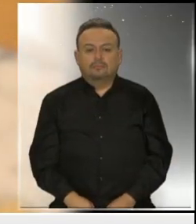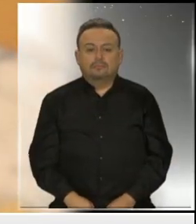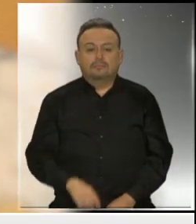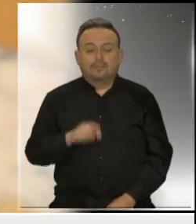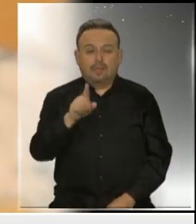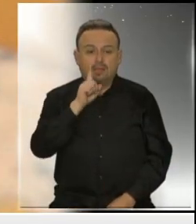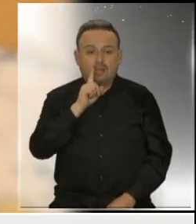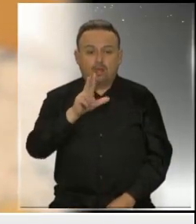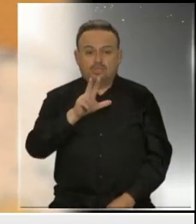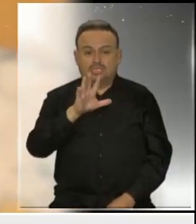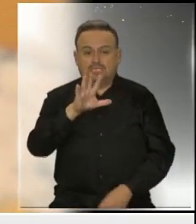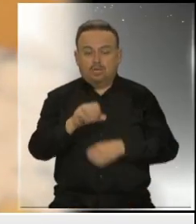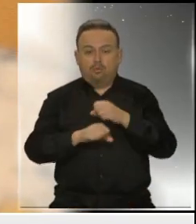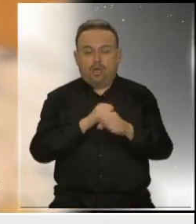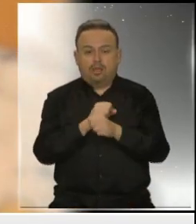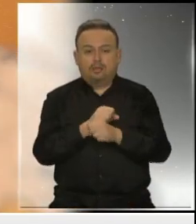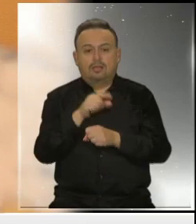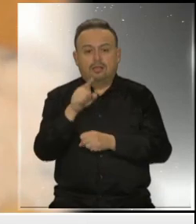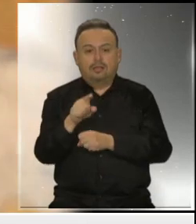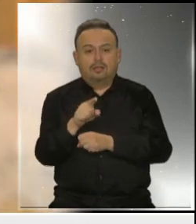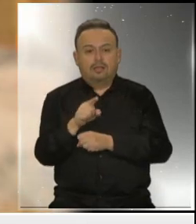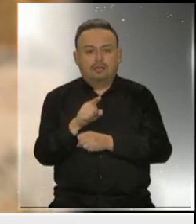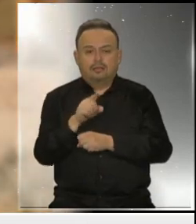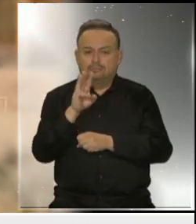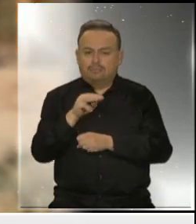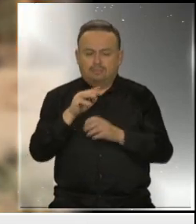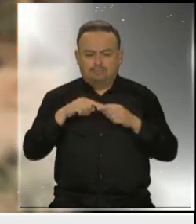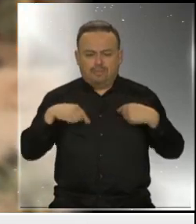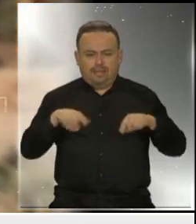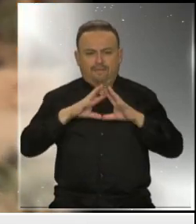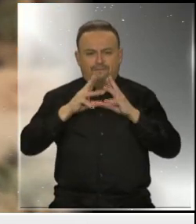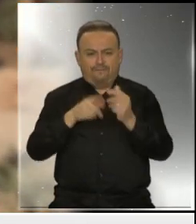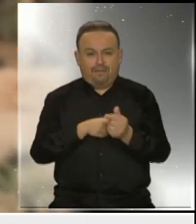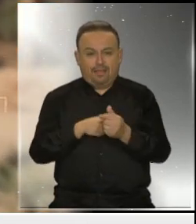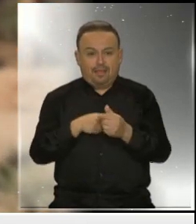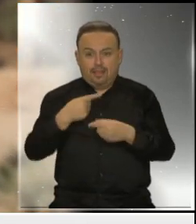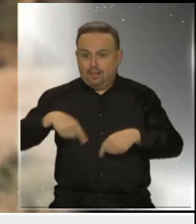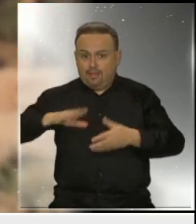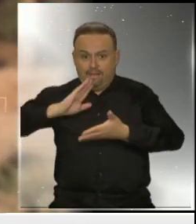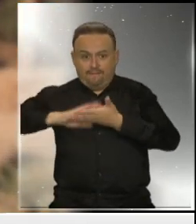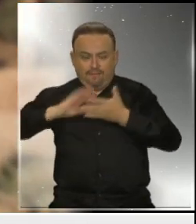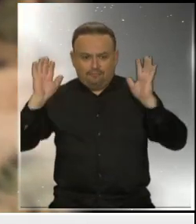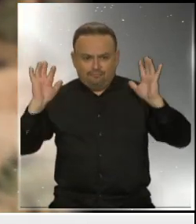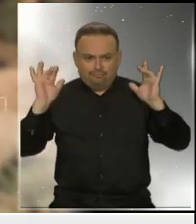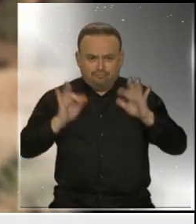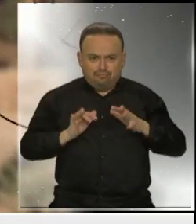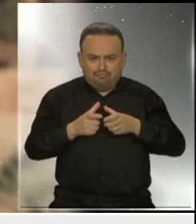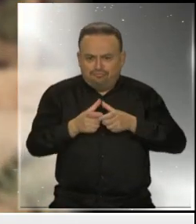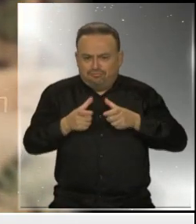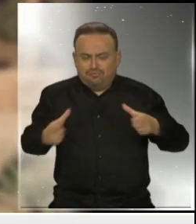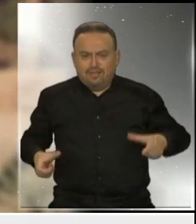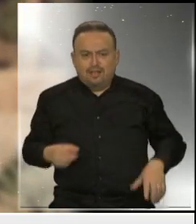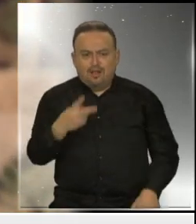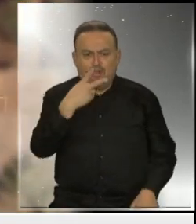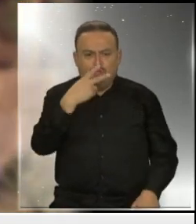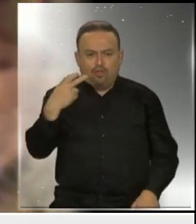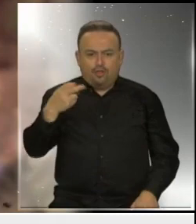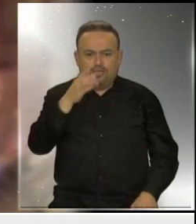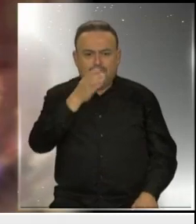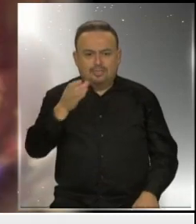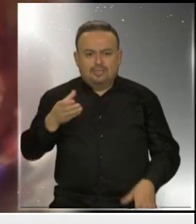Tiene 85 años. Es la matriarca de una familia que cuando celebran puede llegar a tener a más de